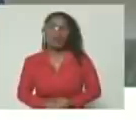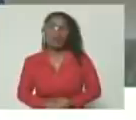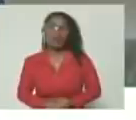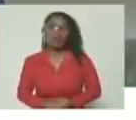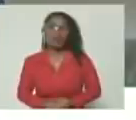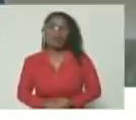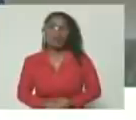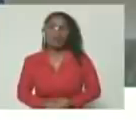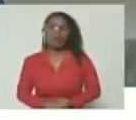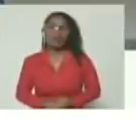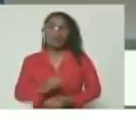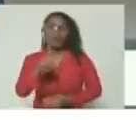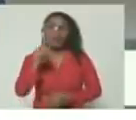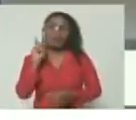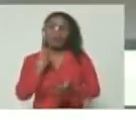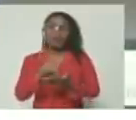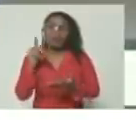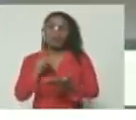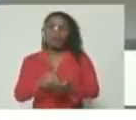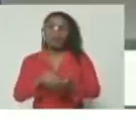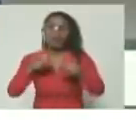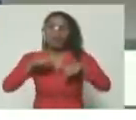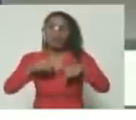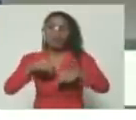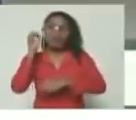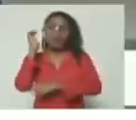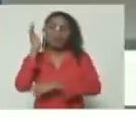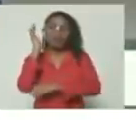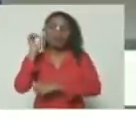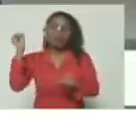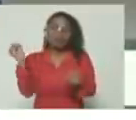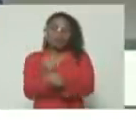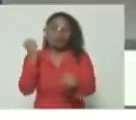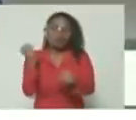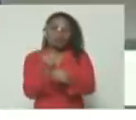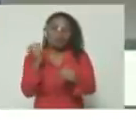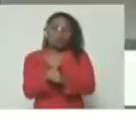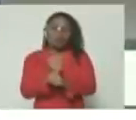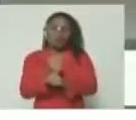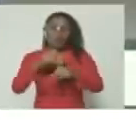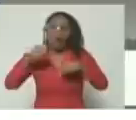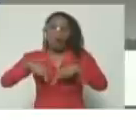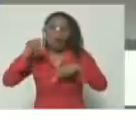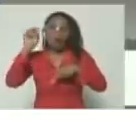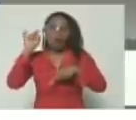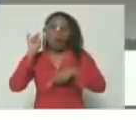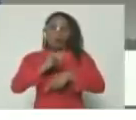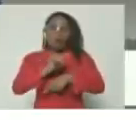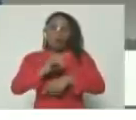Su presencia en esta jornada de trabajo hoy, lunes 12 de julio.